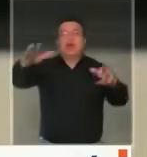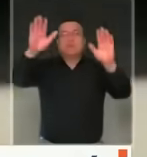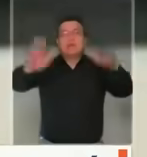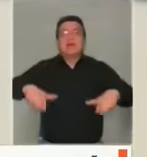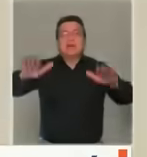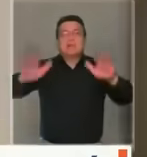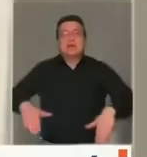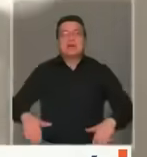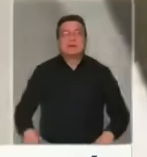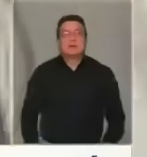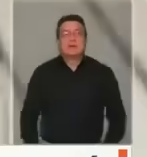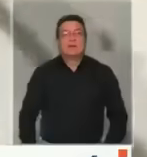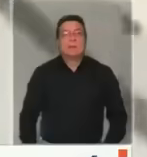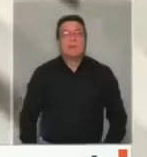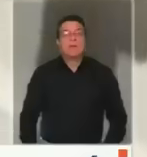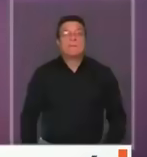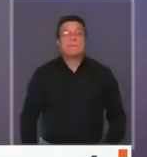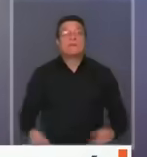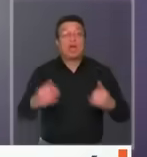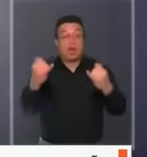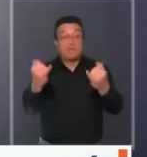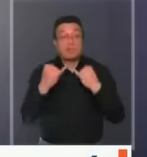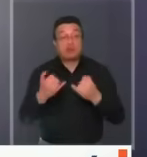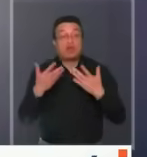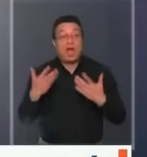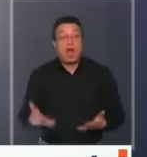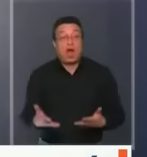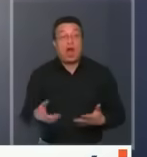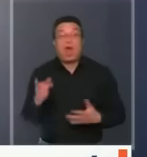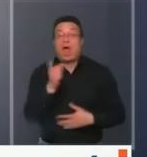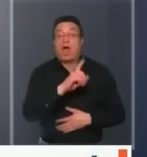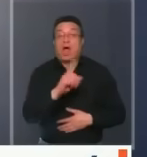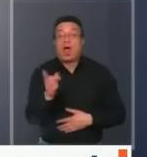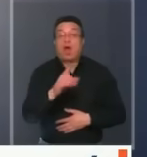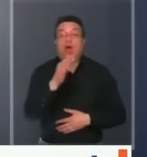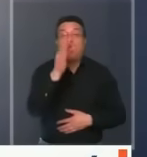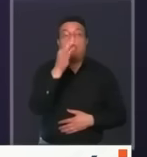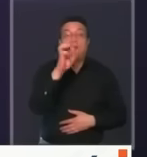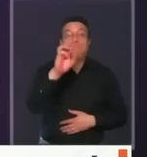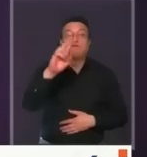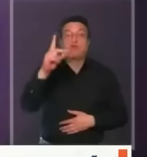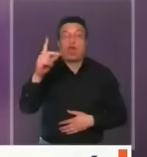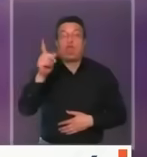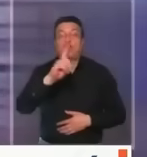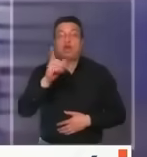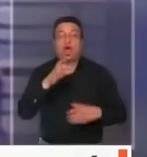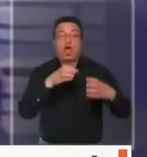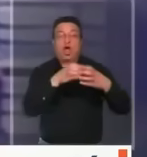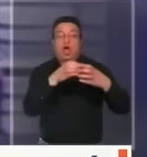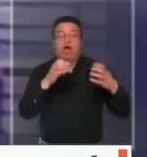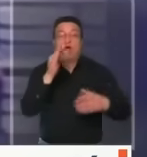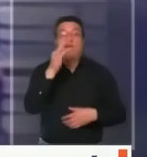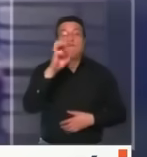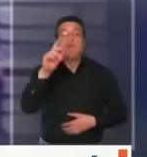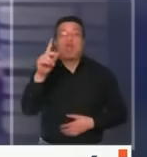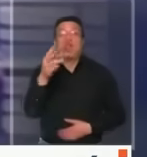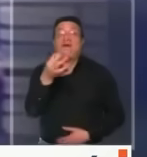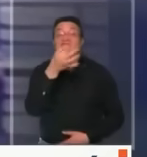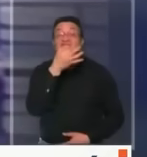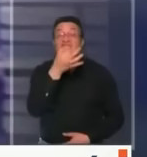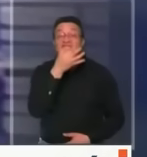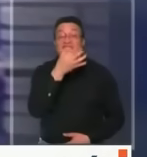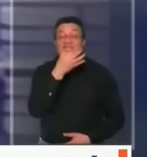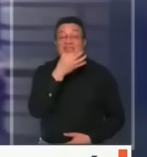Sí. Por información recibida, no sería una Ford EcoSport acá, es una camioneta Ford verde,